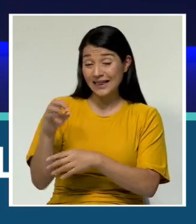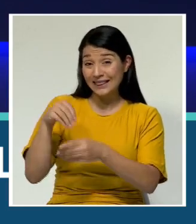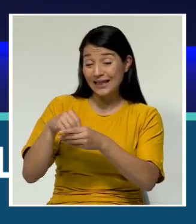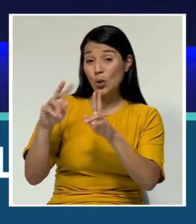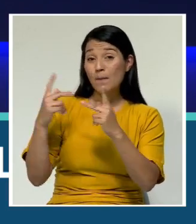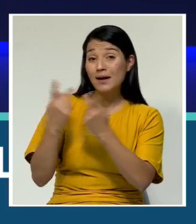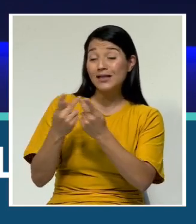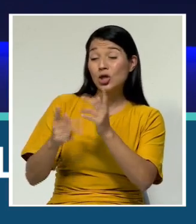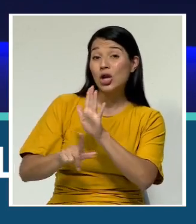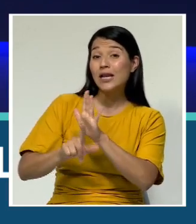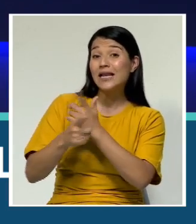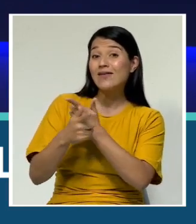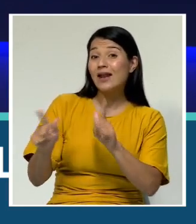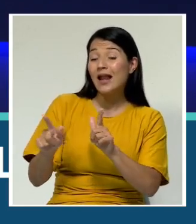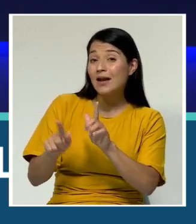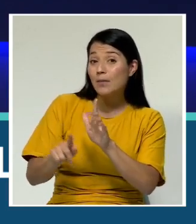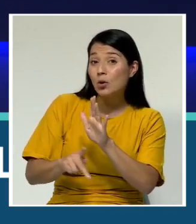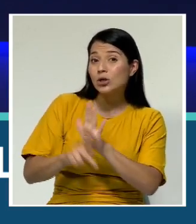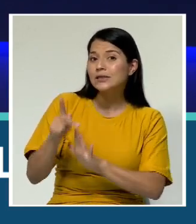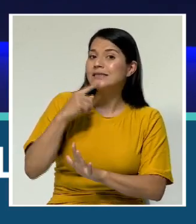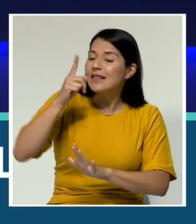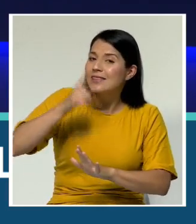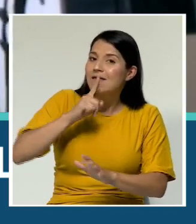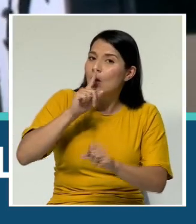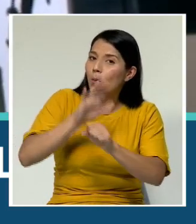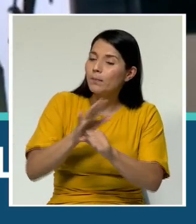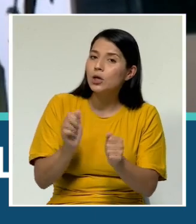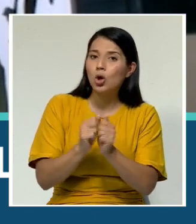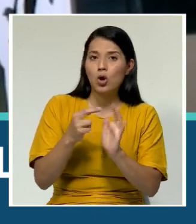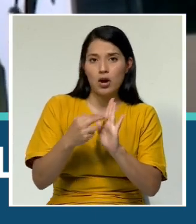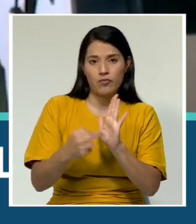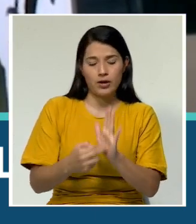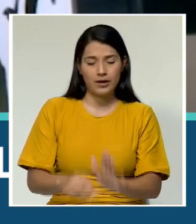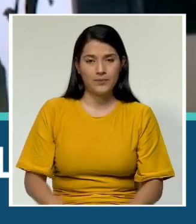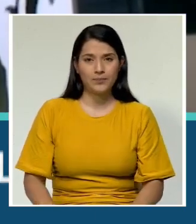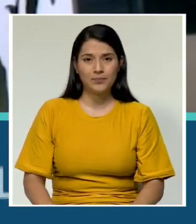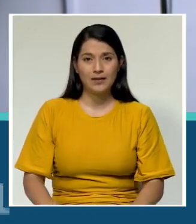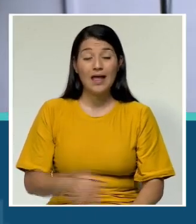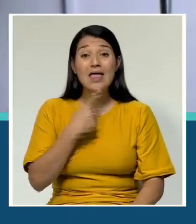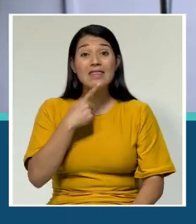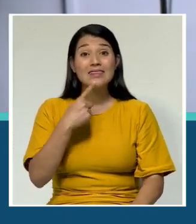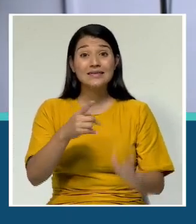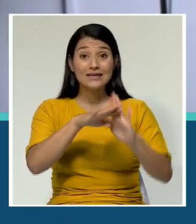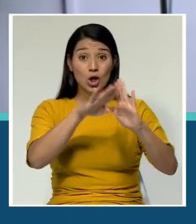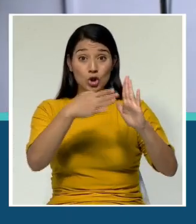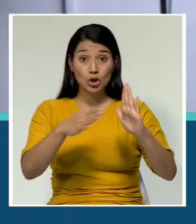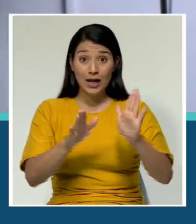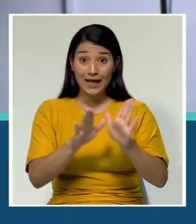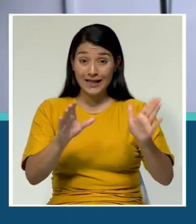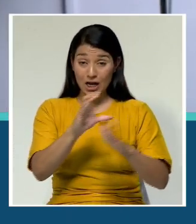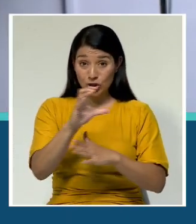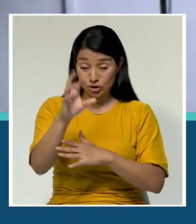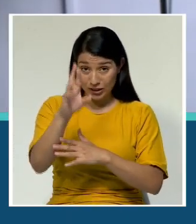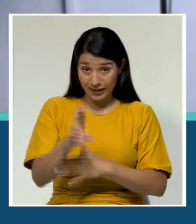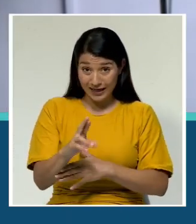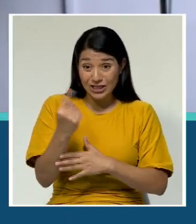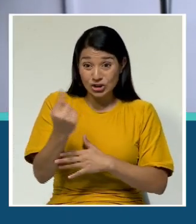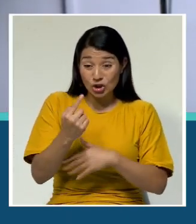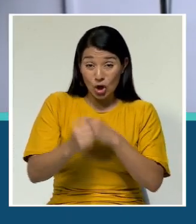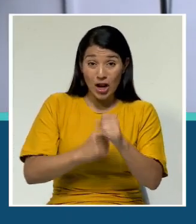contrario, este país no tiene futuro. La nueva ministra tiene un desafío enorme, ya que toma el cargo en medio de la peor crisis del